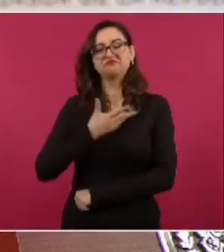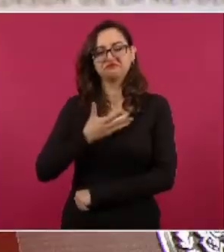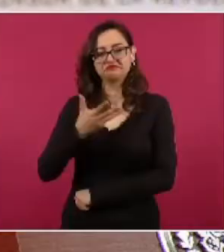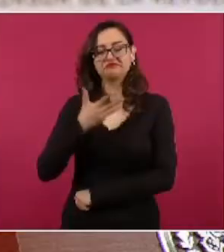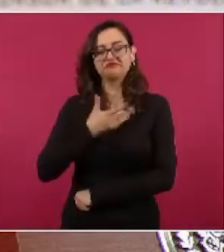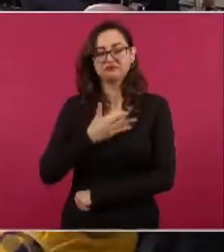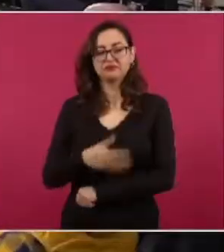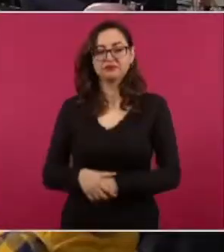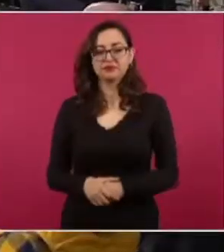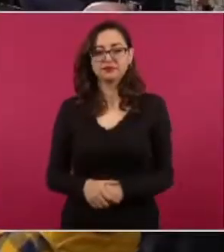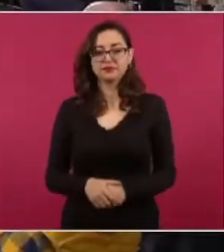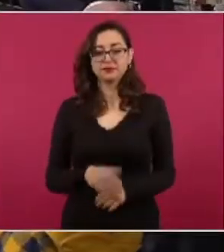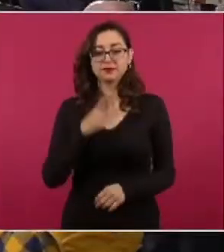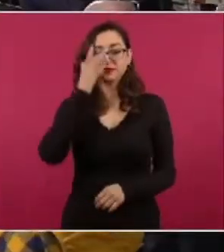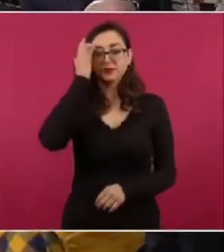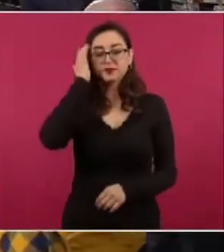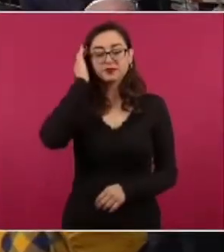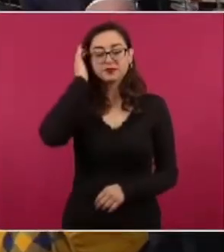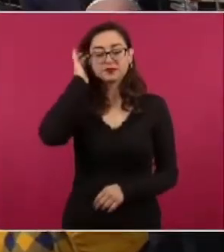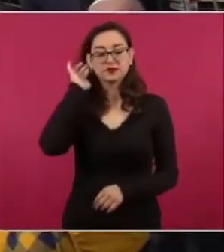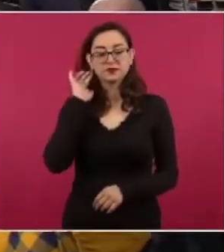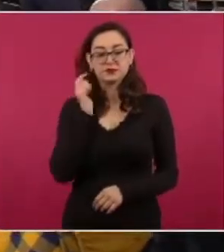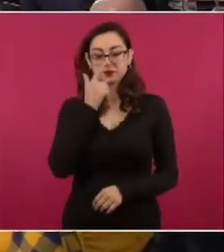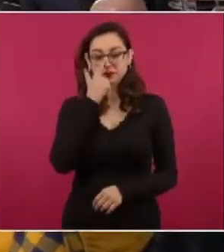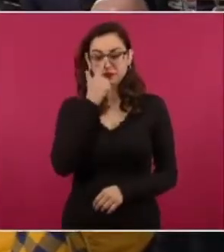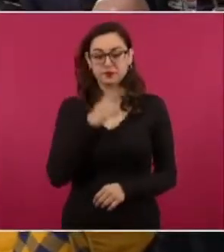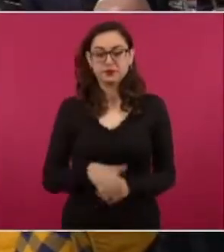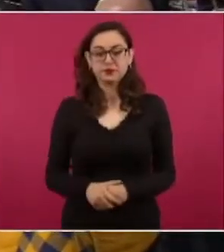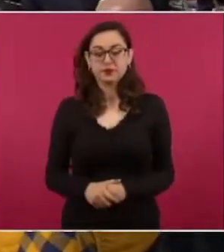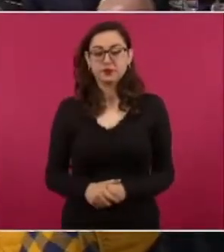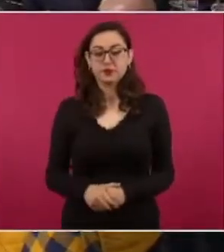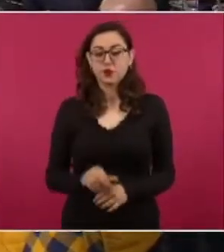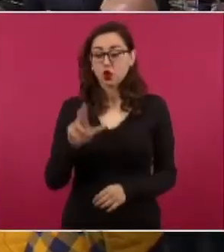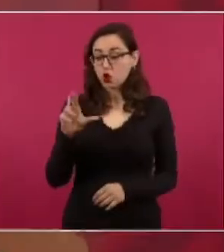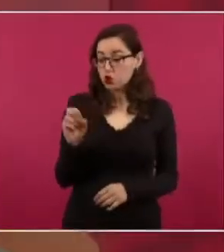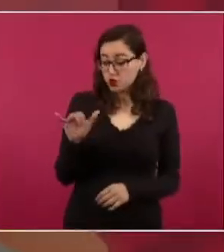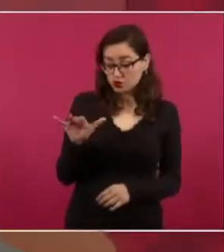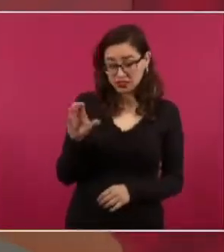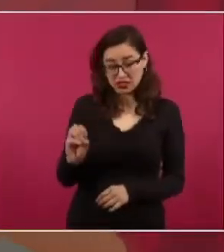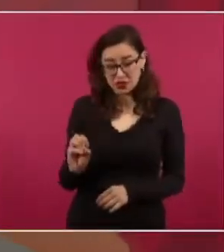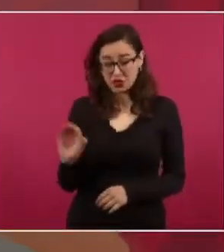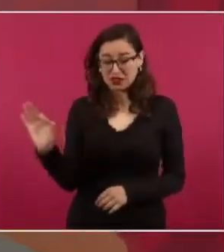Si Rocío fuese corrupta, si el secretario de Salud fuese corrupto,